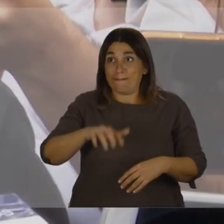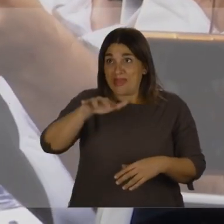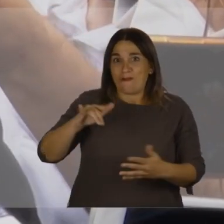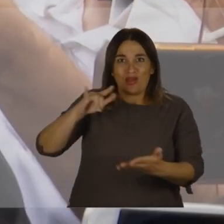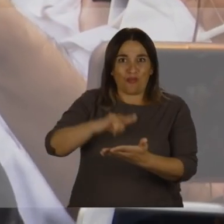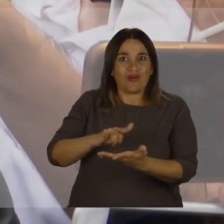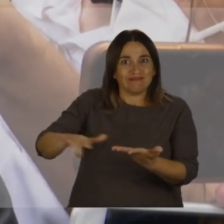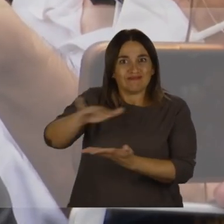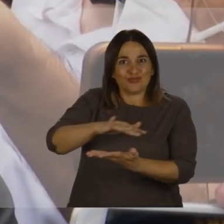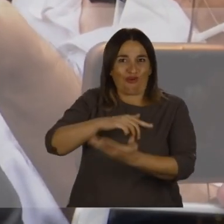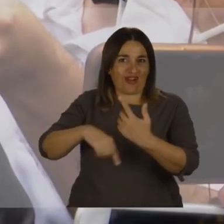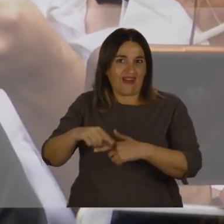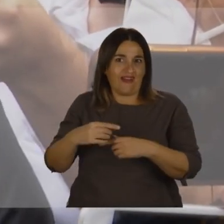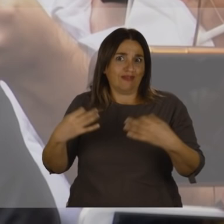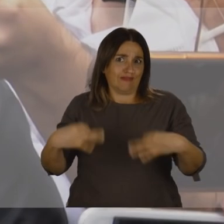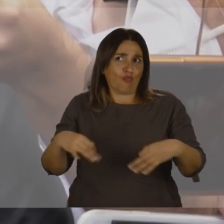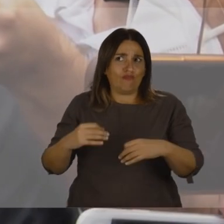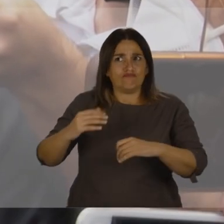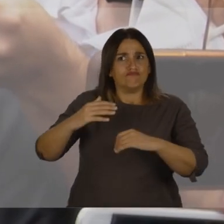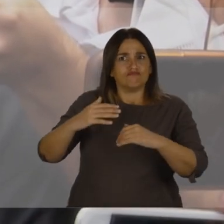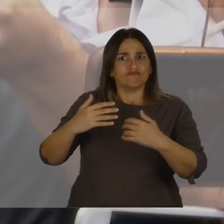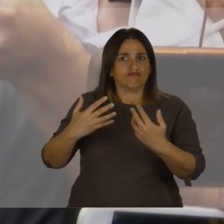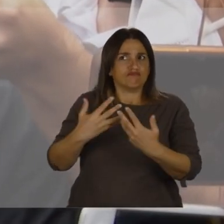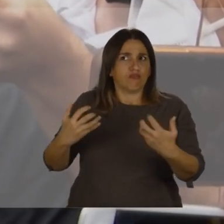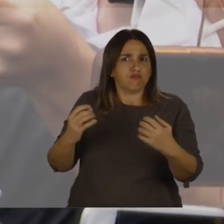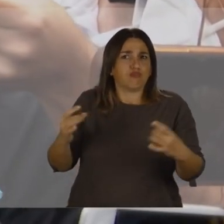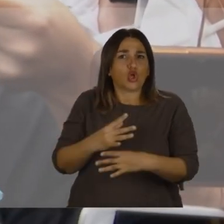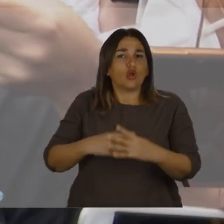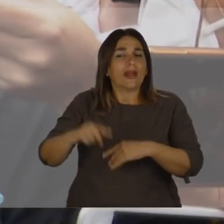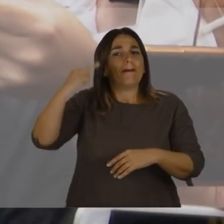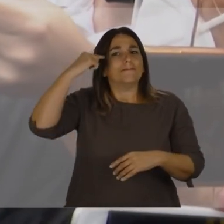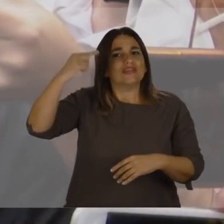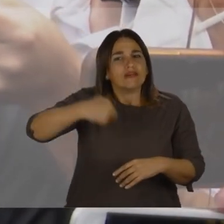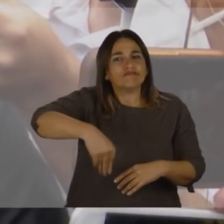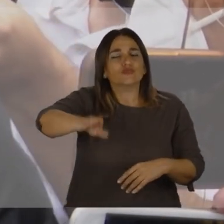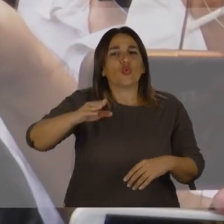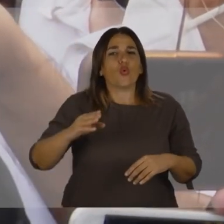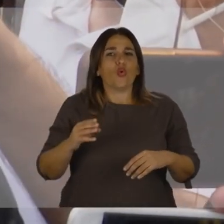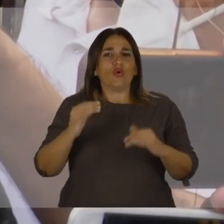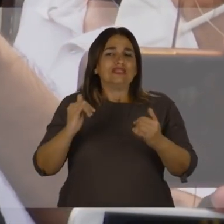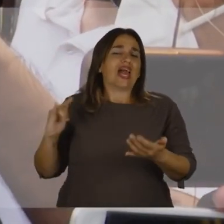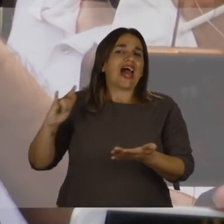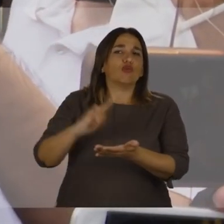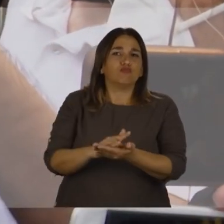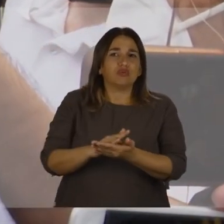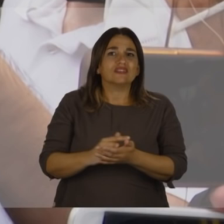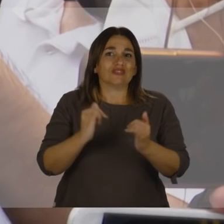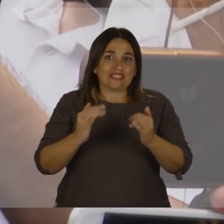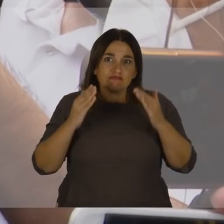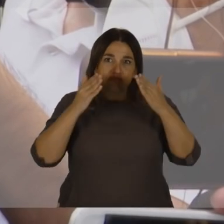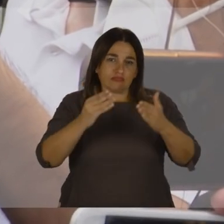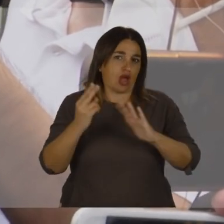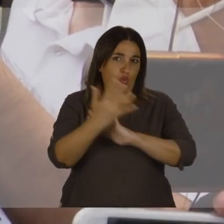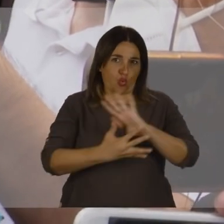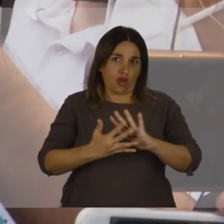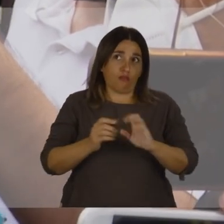aeropuerto, para esta zona que cuenta con infraestructura, para pensar más allá de un aeropuerto